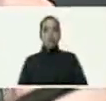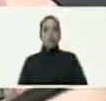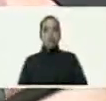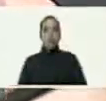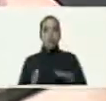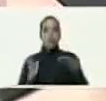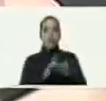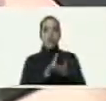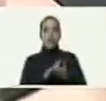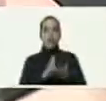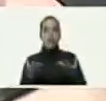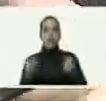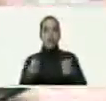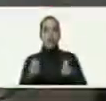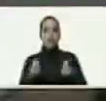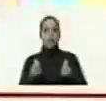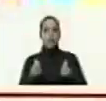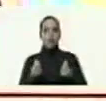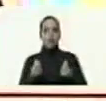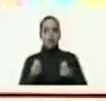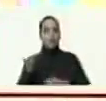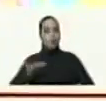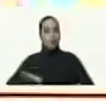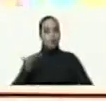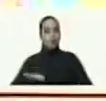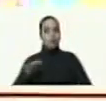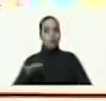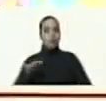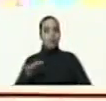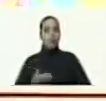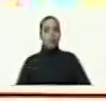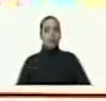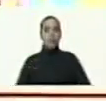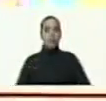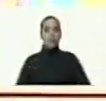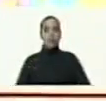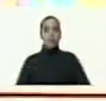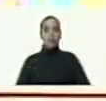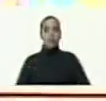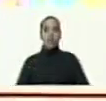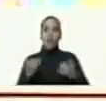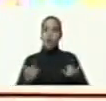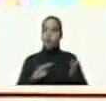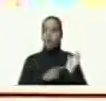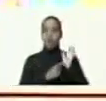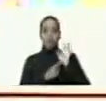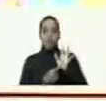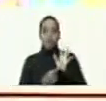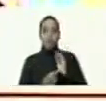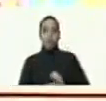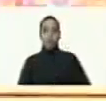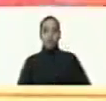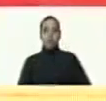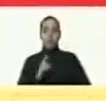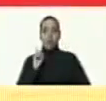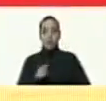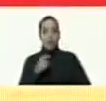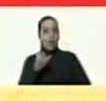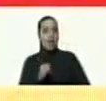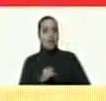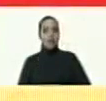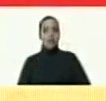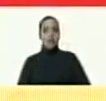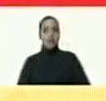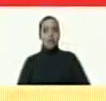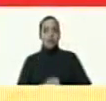Libros de mucho interés que vamos a estar presentando. También hay una modalidad del mini